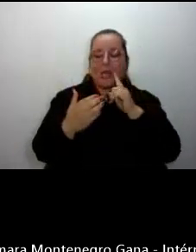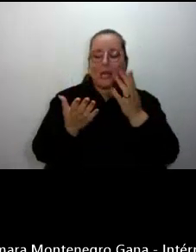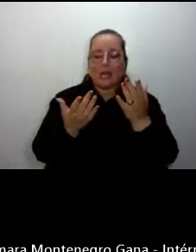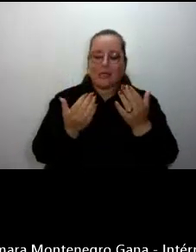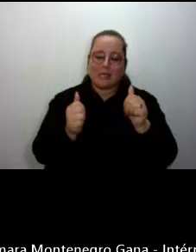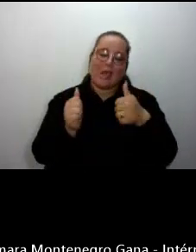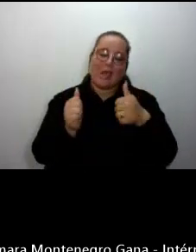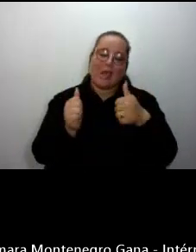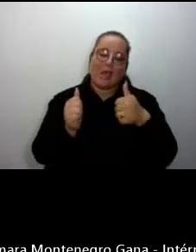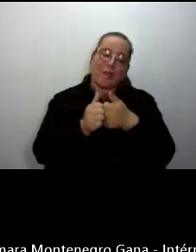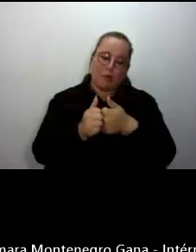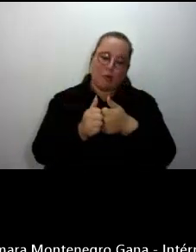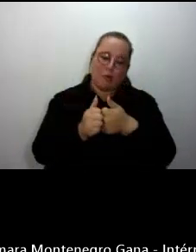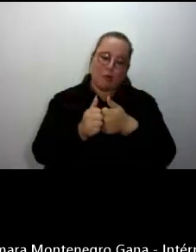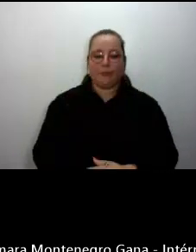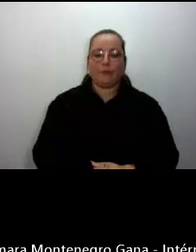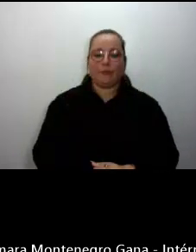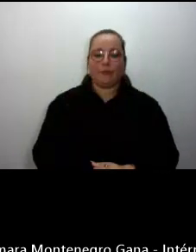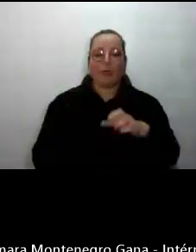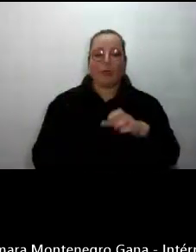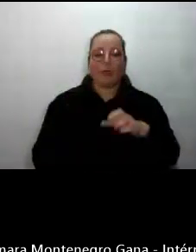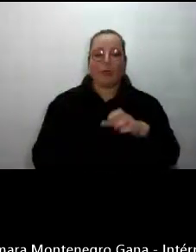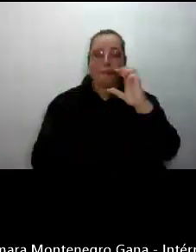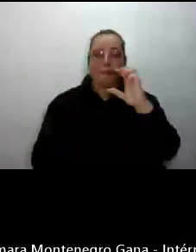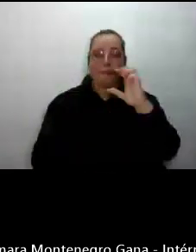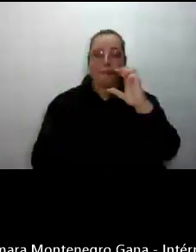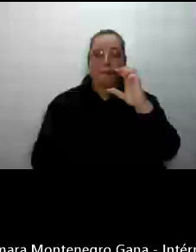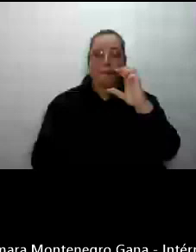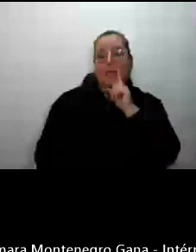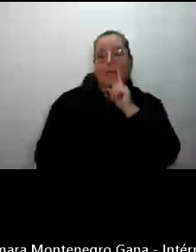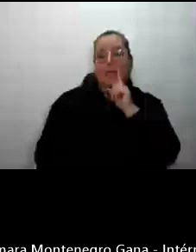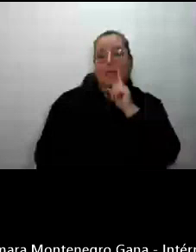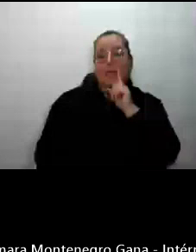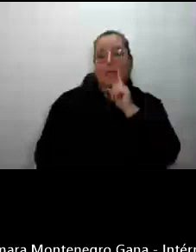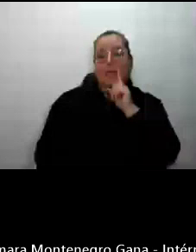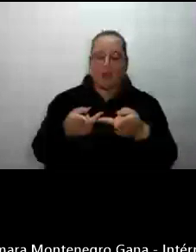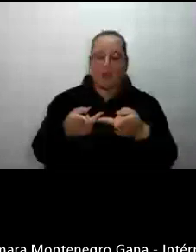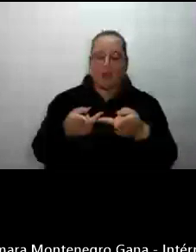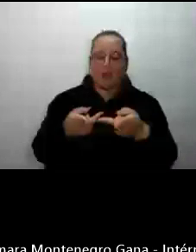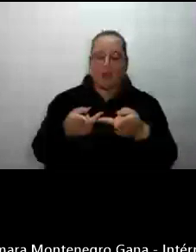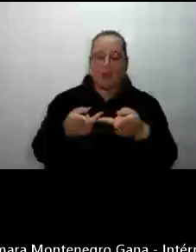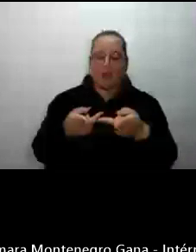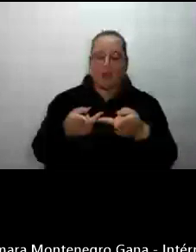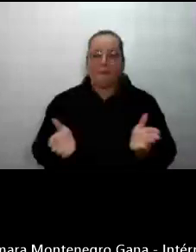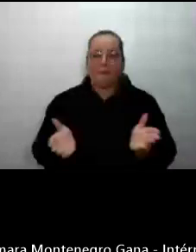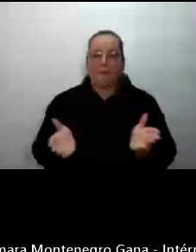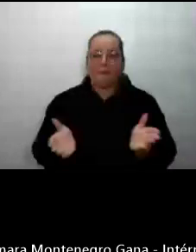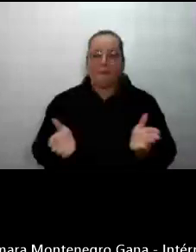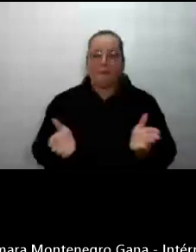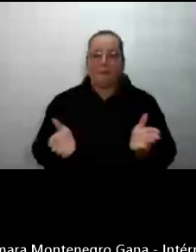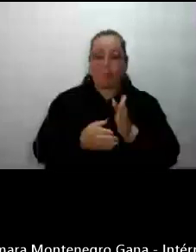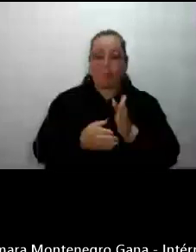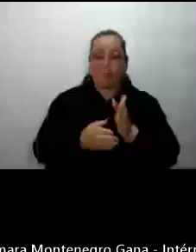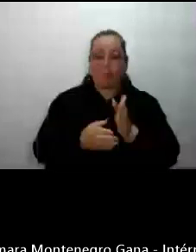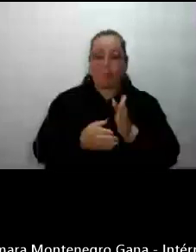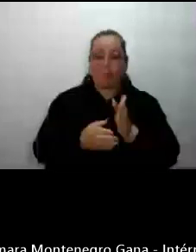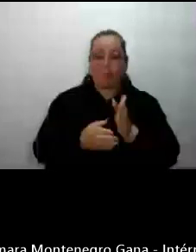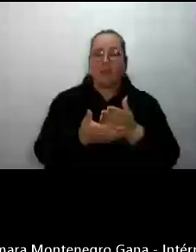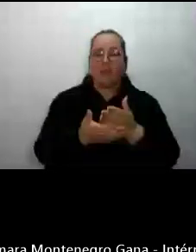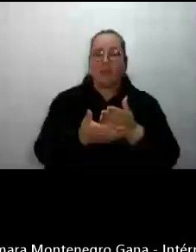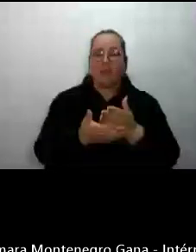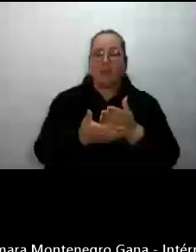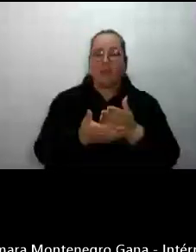acompañamiento. Los PAEC van a ser herramientas, ¿verdad?, que van a permitir promover la participación, la permanencia y el bienestar del